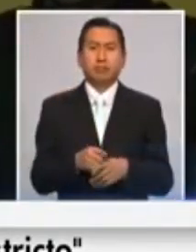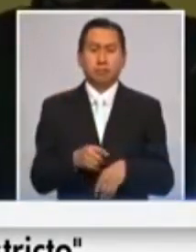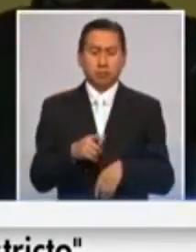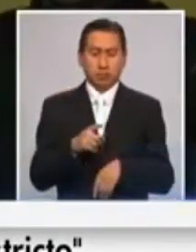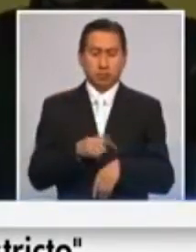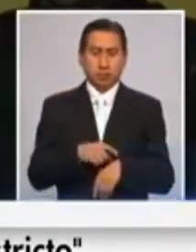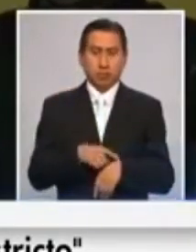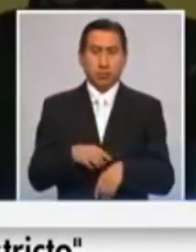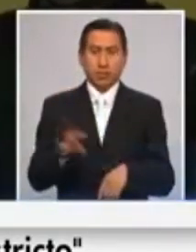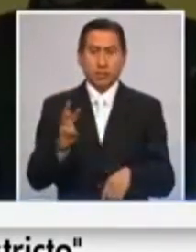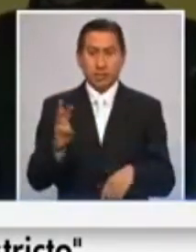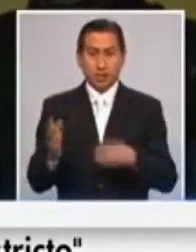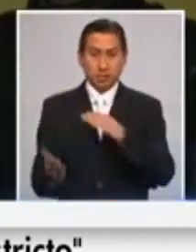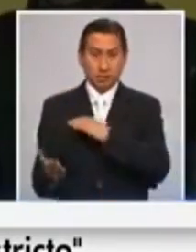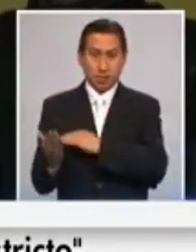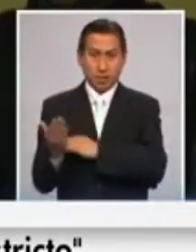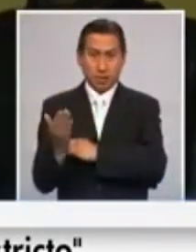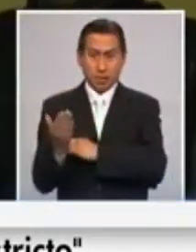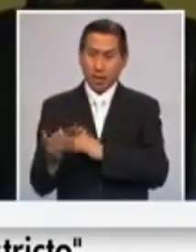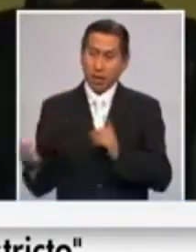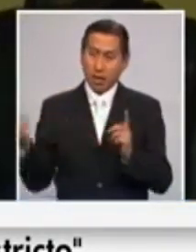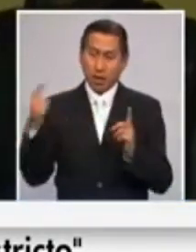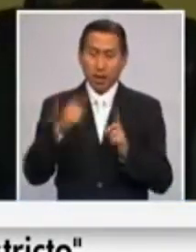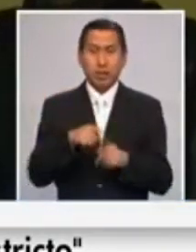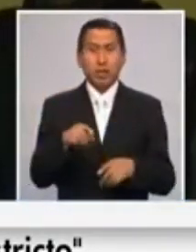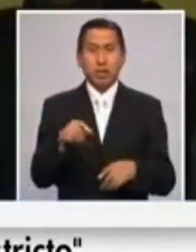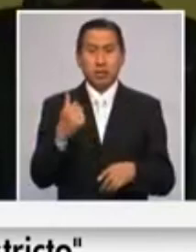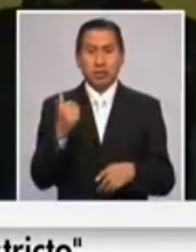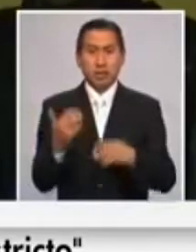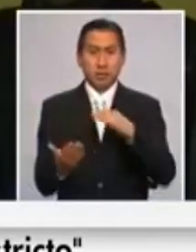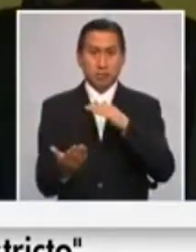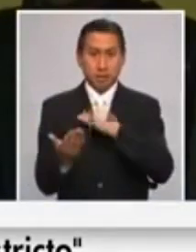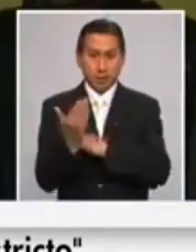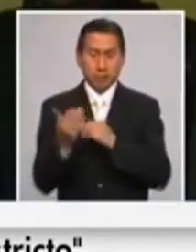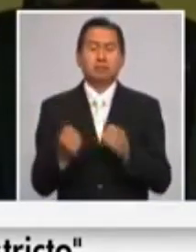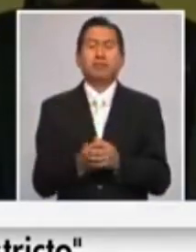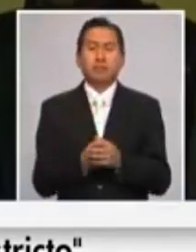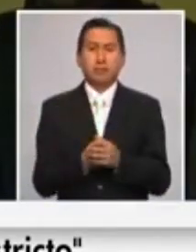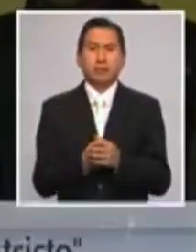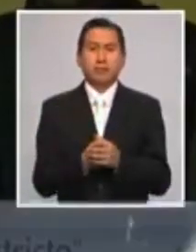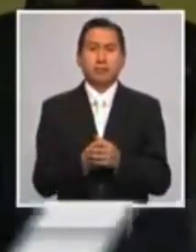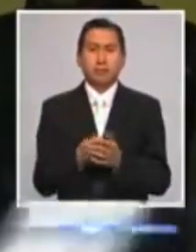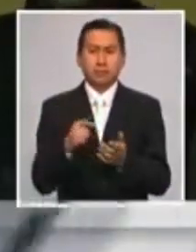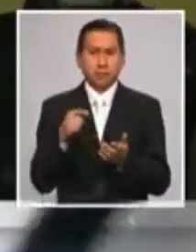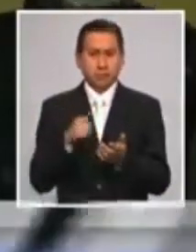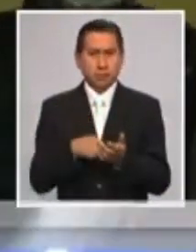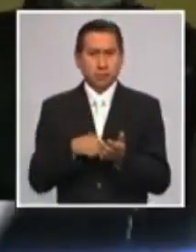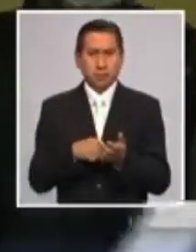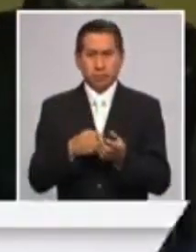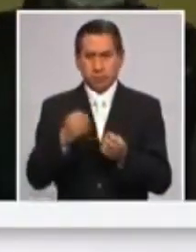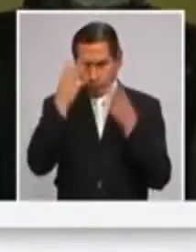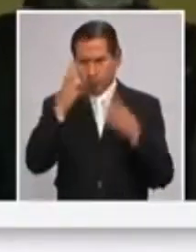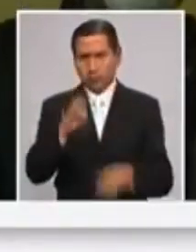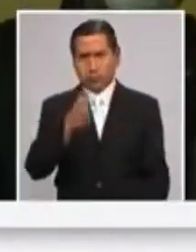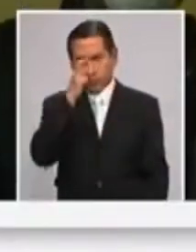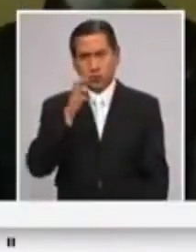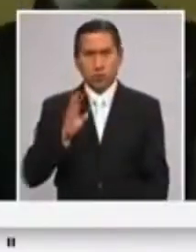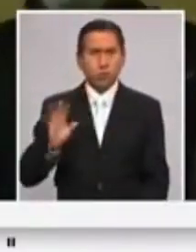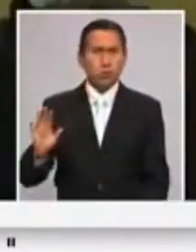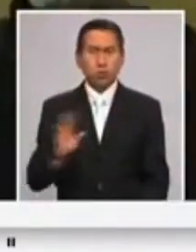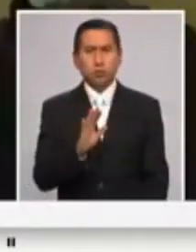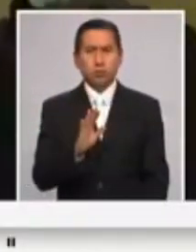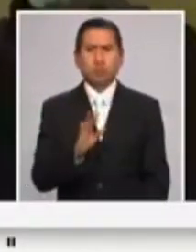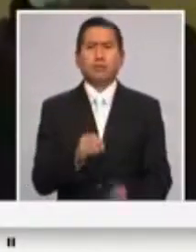de las 6 de la mañana hasta las 10 de la mañana. Esto es de cumplimiento estricto.